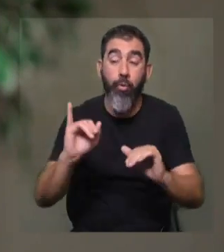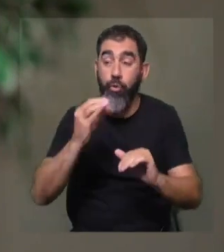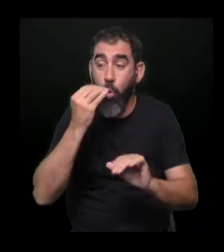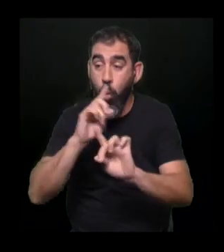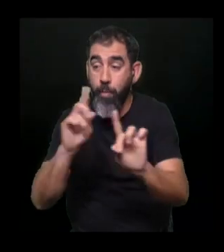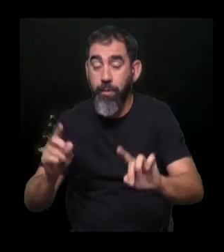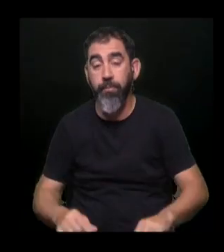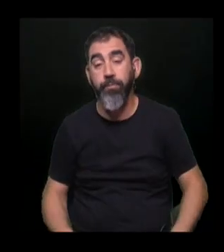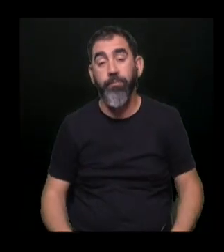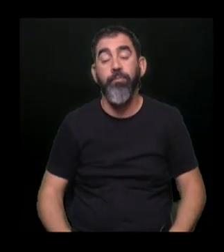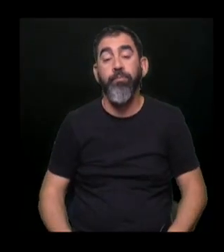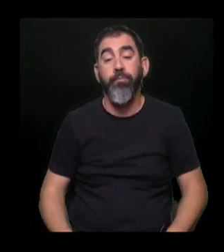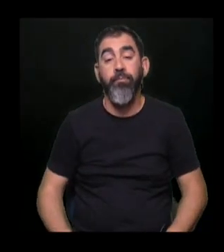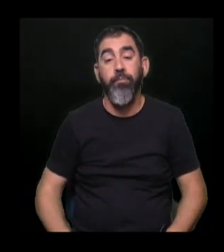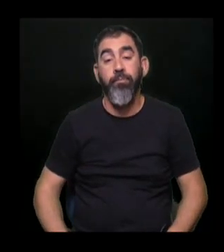bacteria.